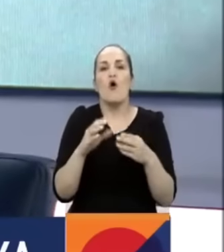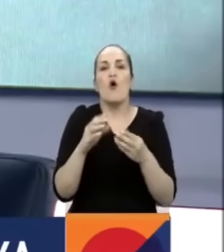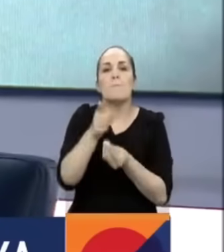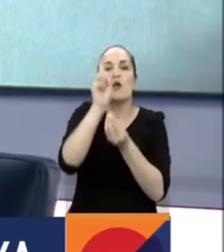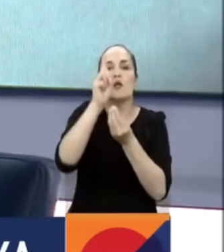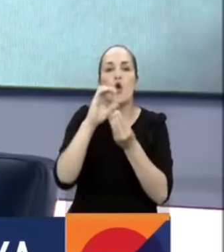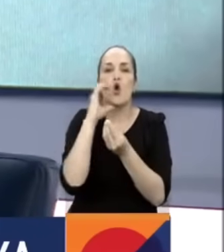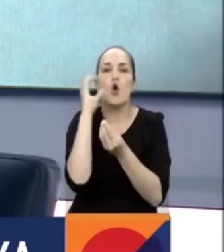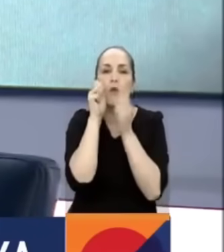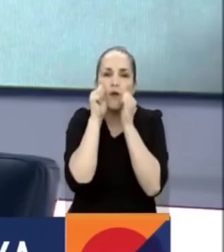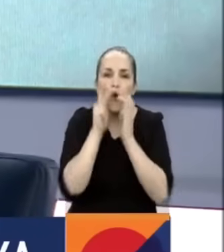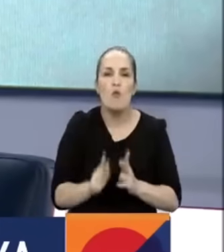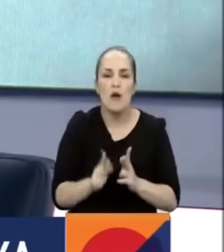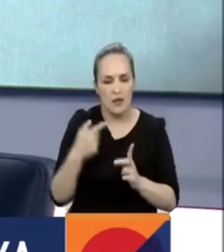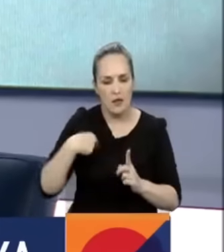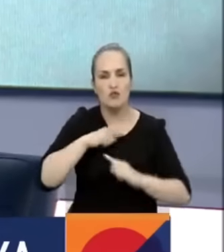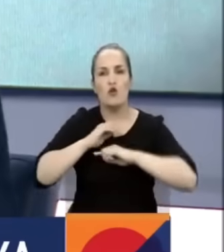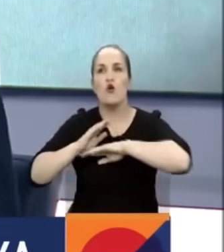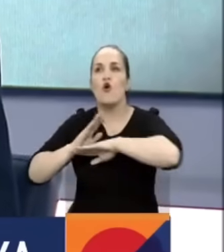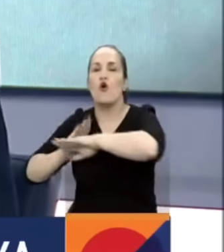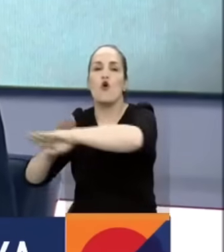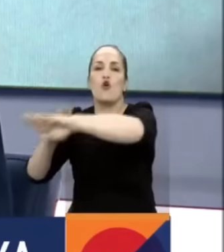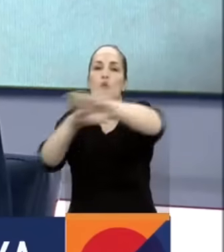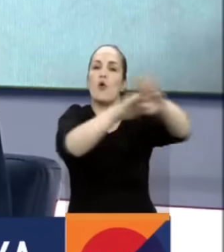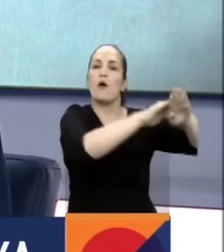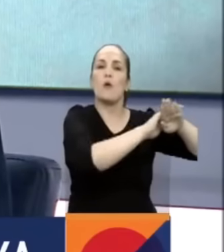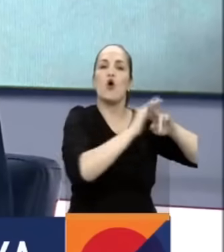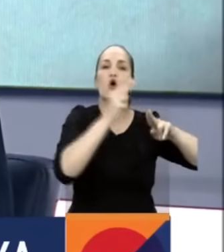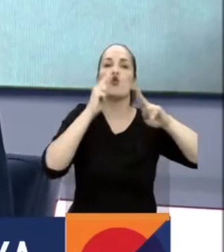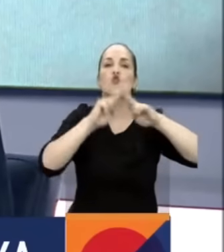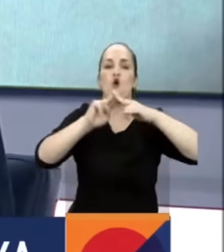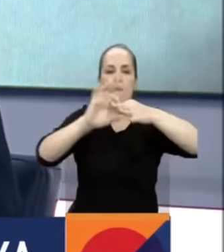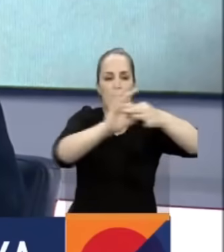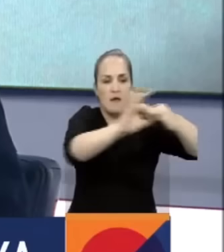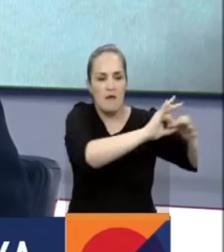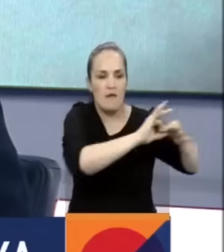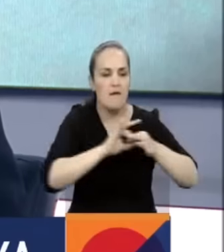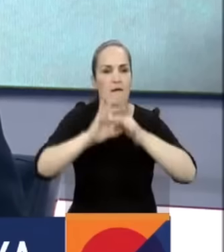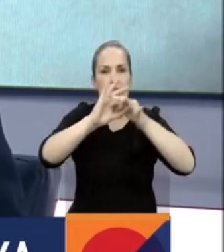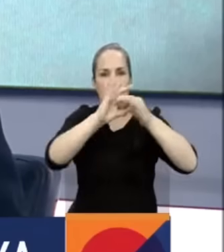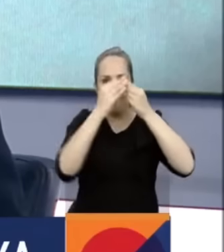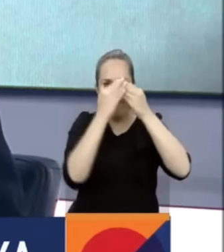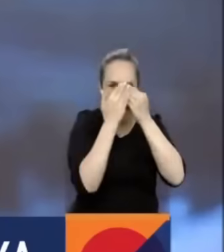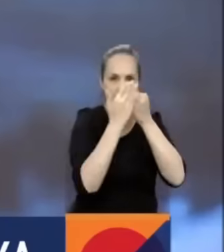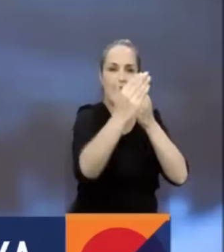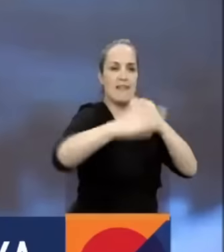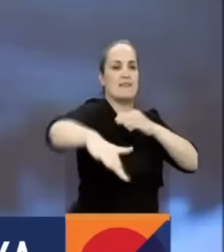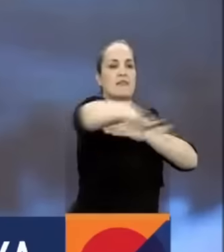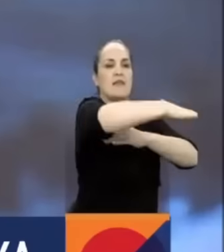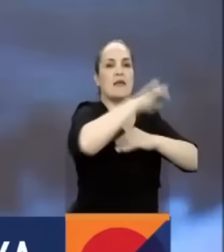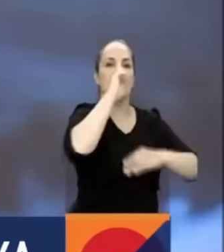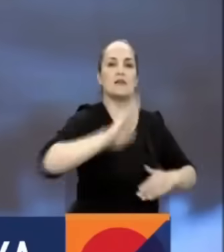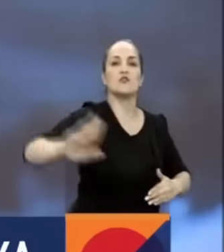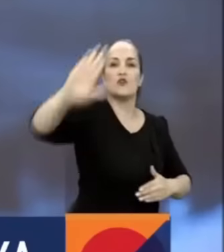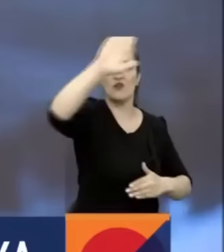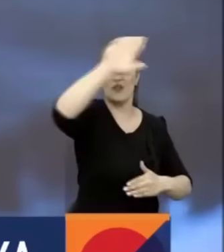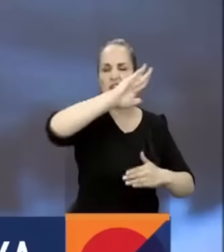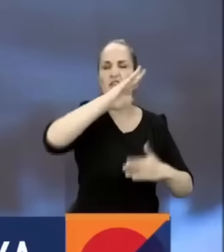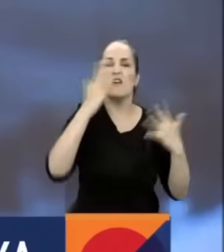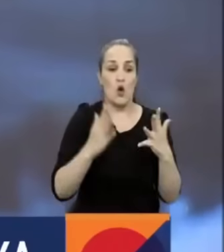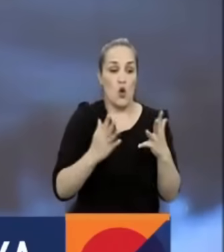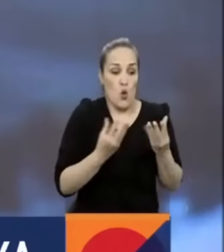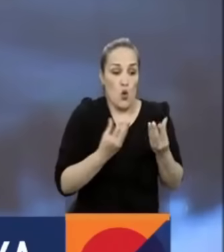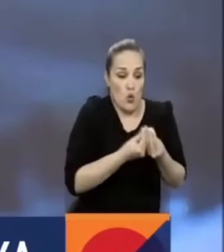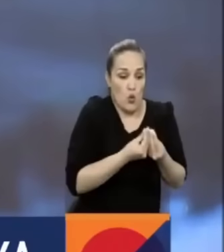creación de un frente nacional por la defensa de la democracia, en donde sin ninguna duda los